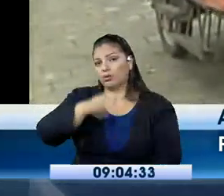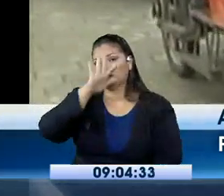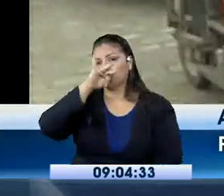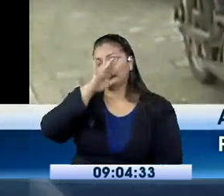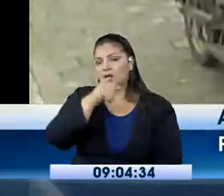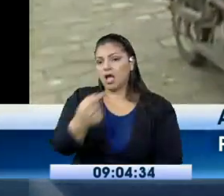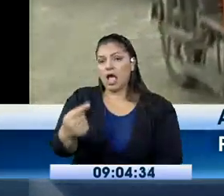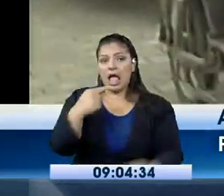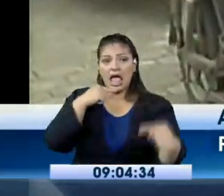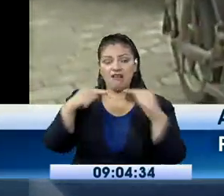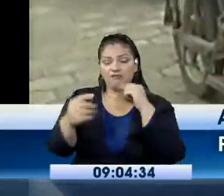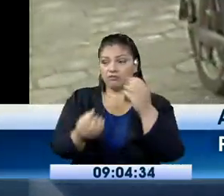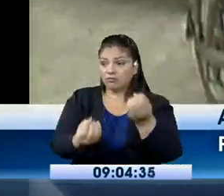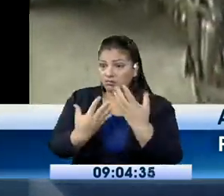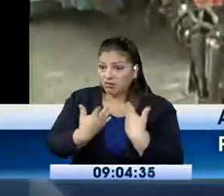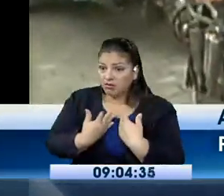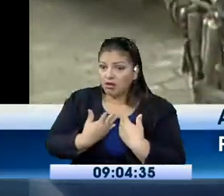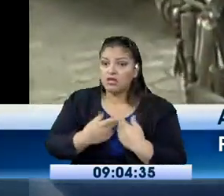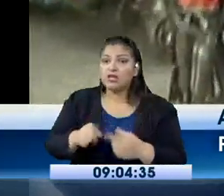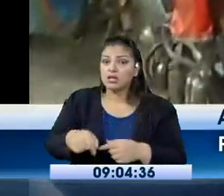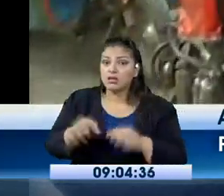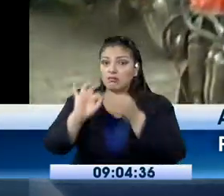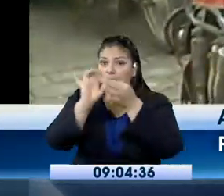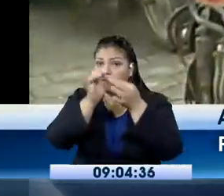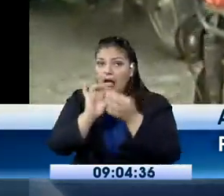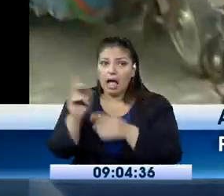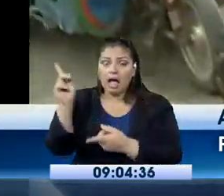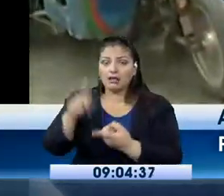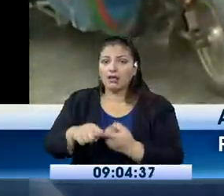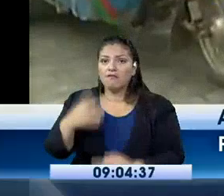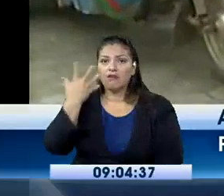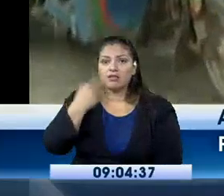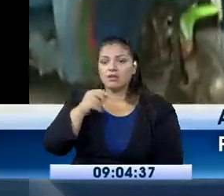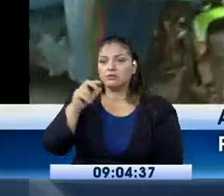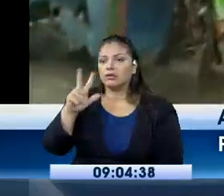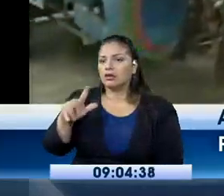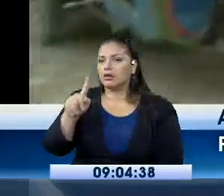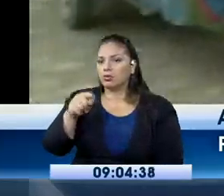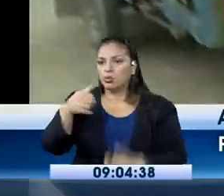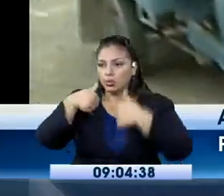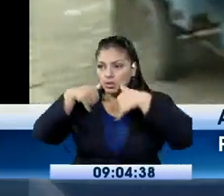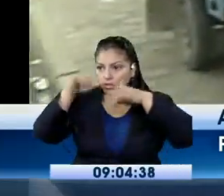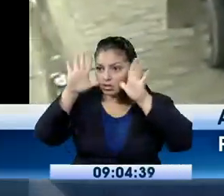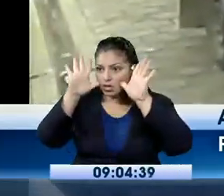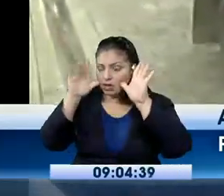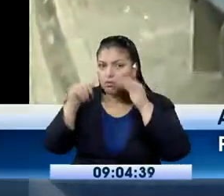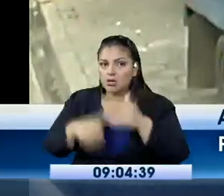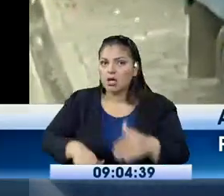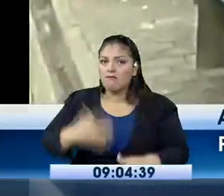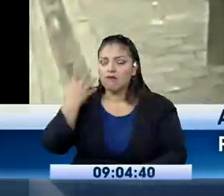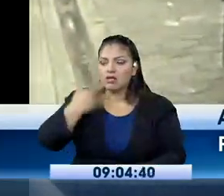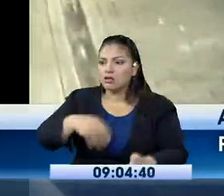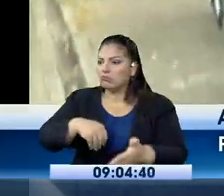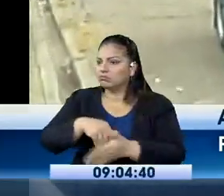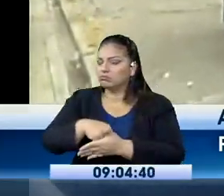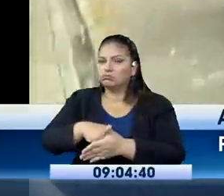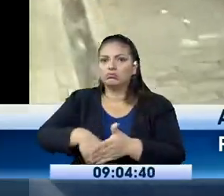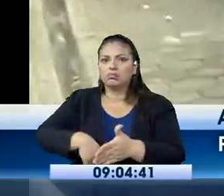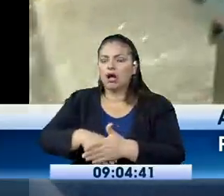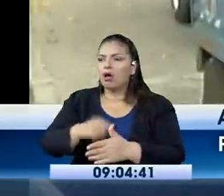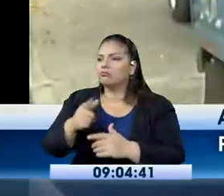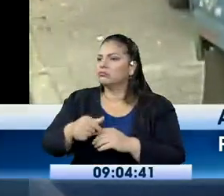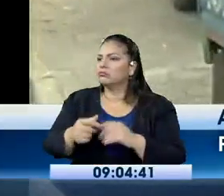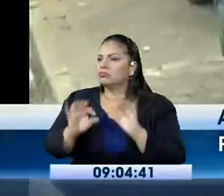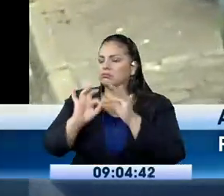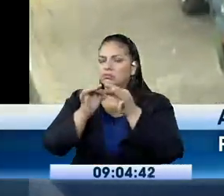grupo? Aquí en la cooperativa fueron censadas 22 motos, pero lamentablemente quedaron 10 motos en la cooperativa nada más. Eran 22 censadas,